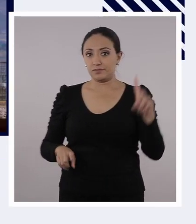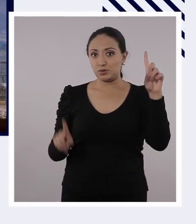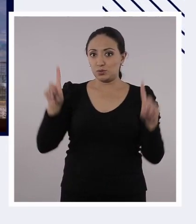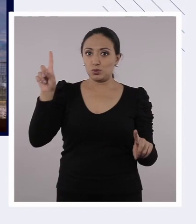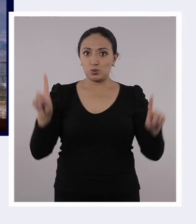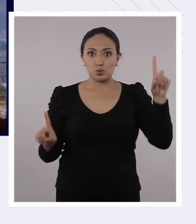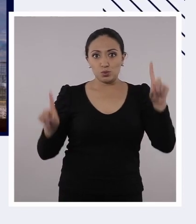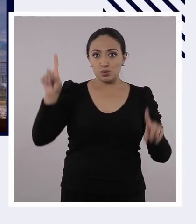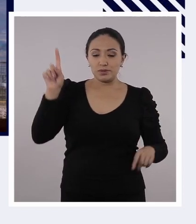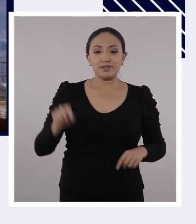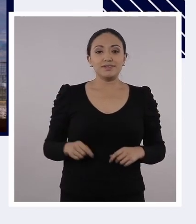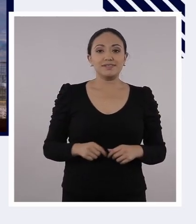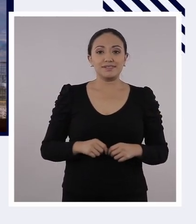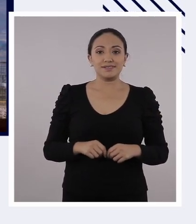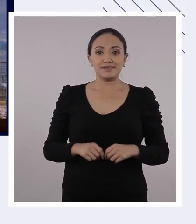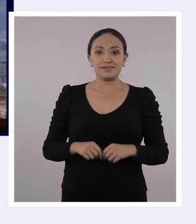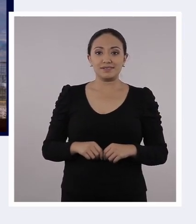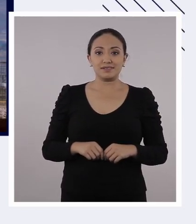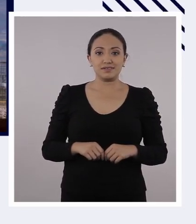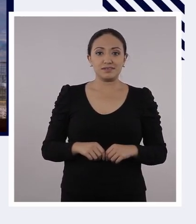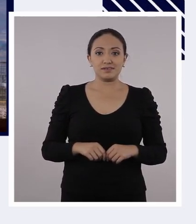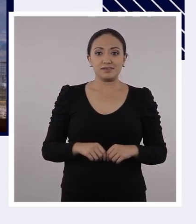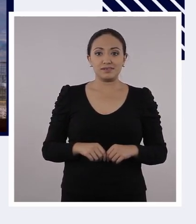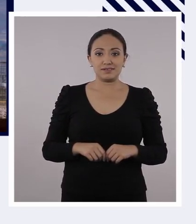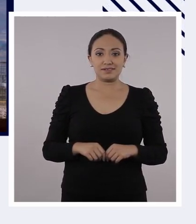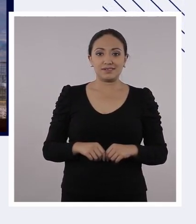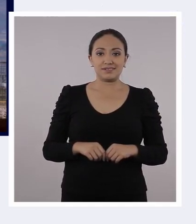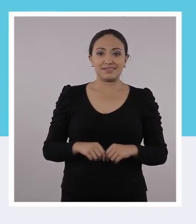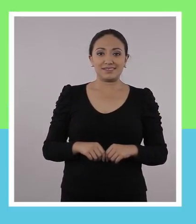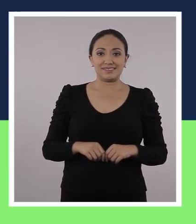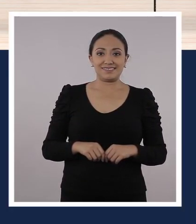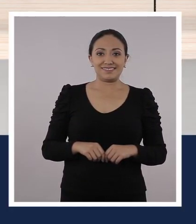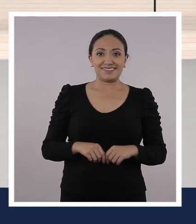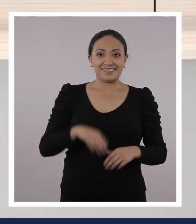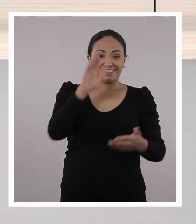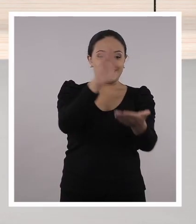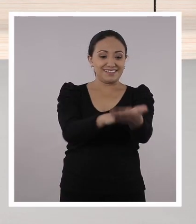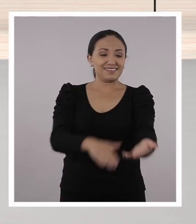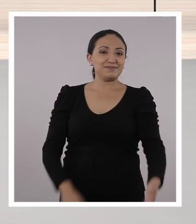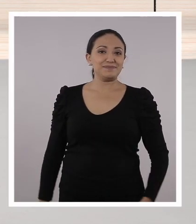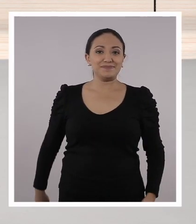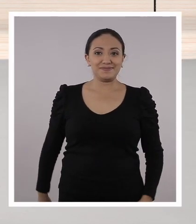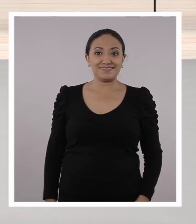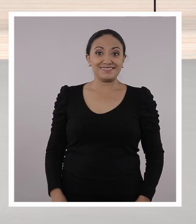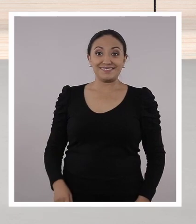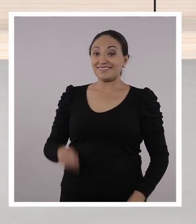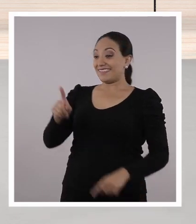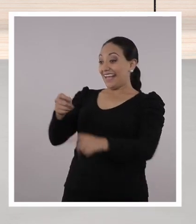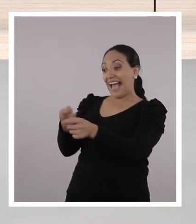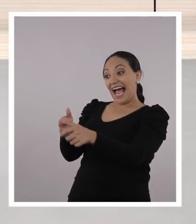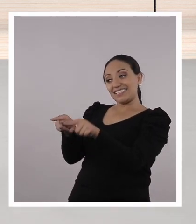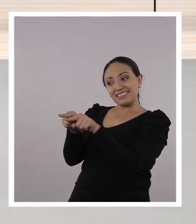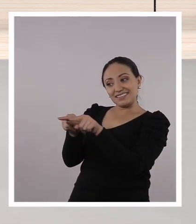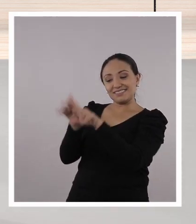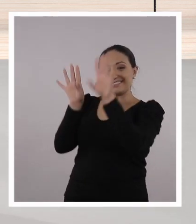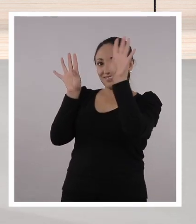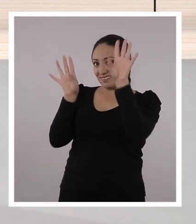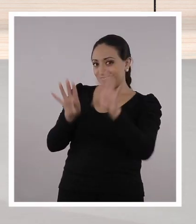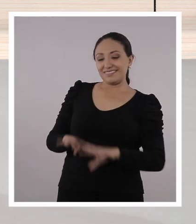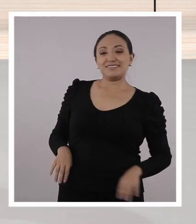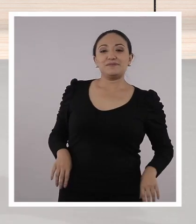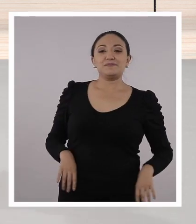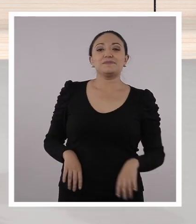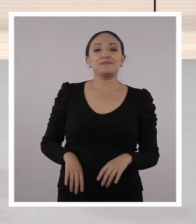vamos 1-1. Una. El otro. Pero... No, profe. Casi